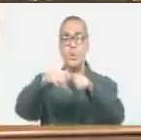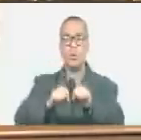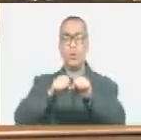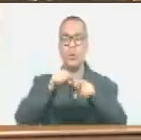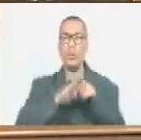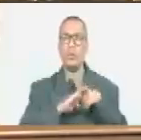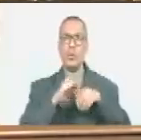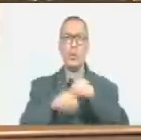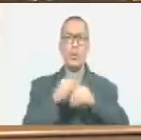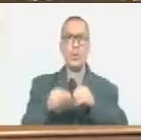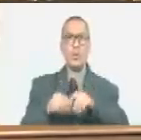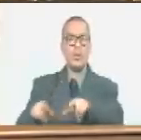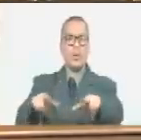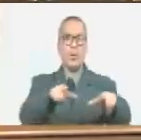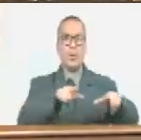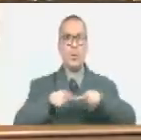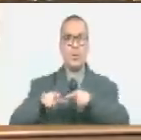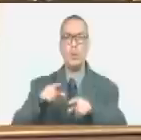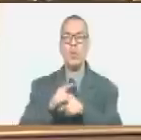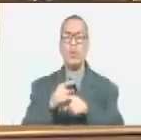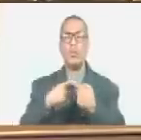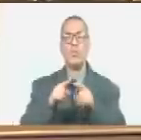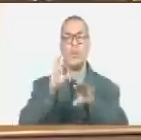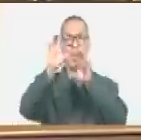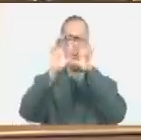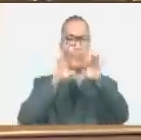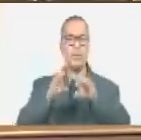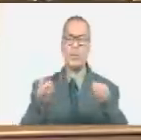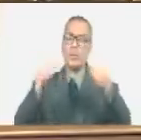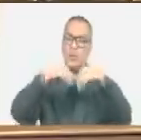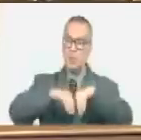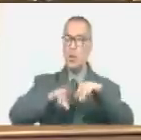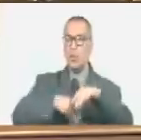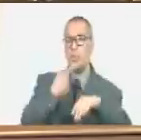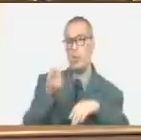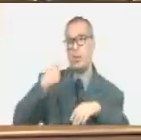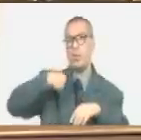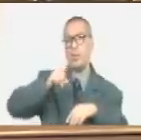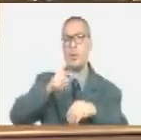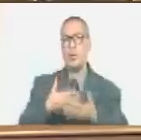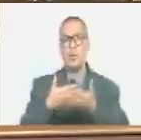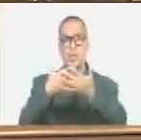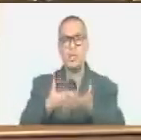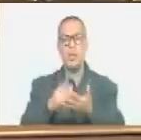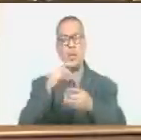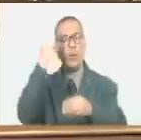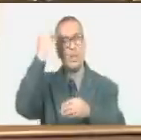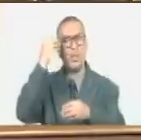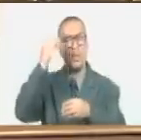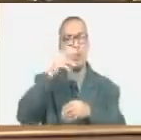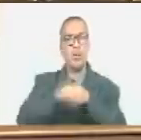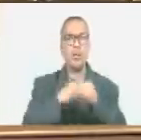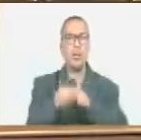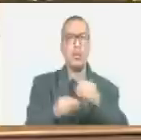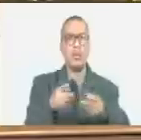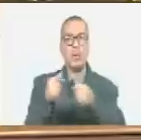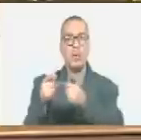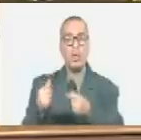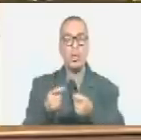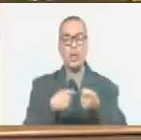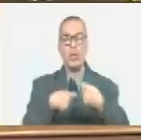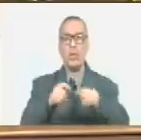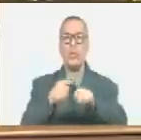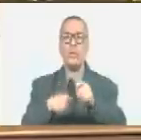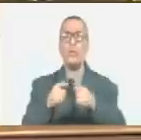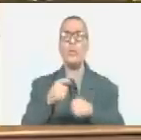bienes ubicados en territorio extranjero. Tales acuerdos podrán contener disposiciones relativas a los gastos de administración